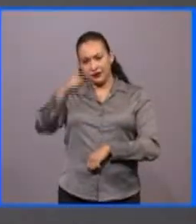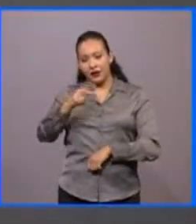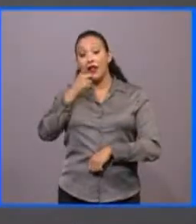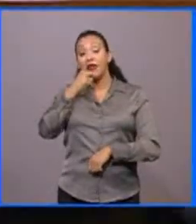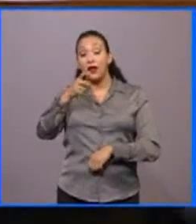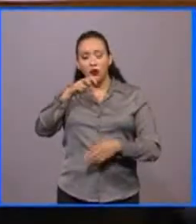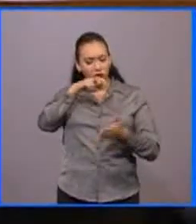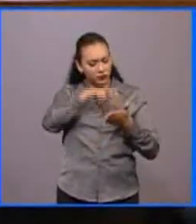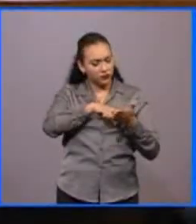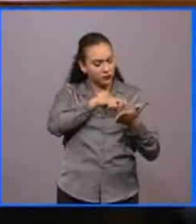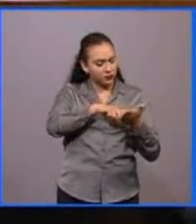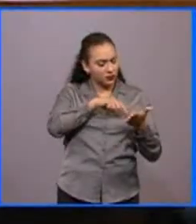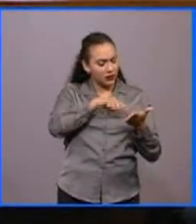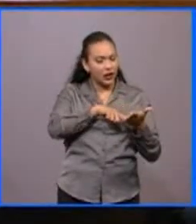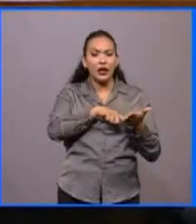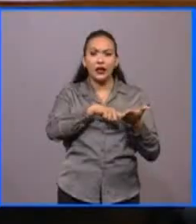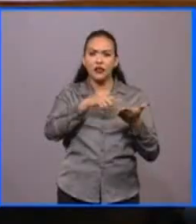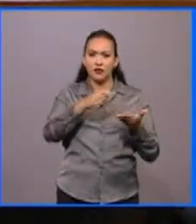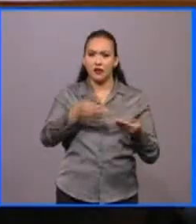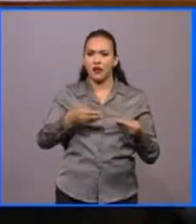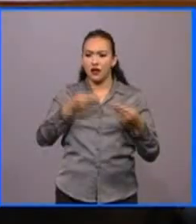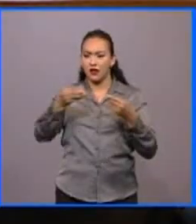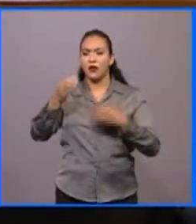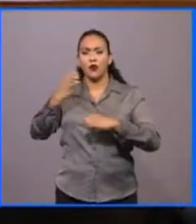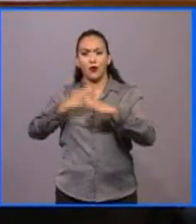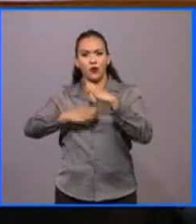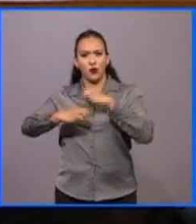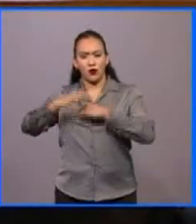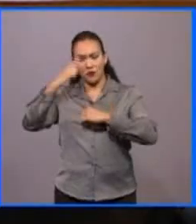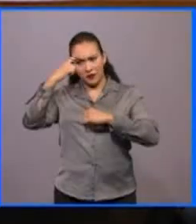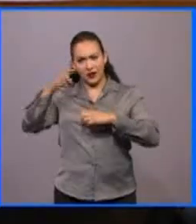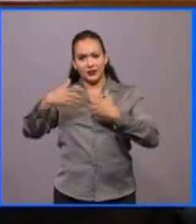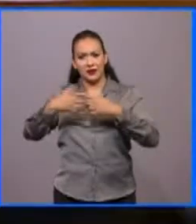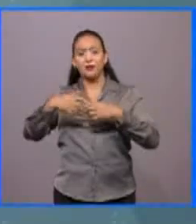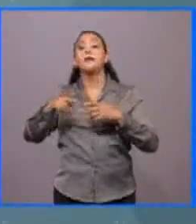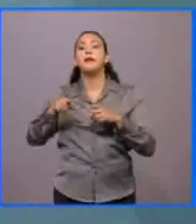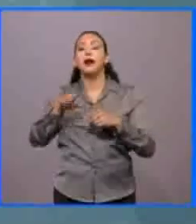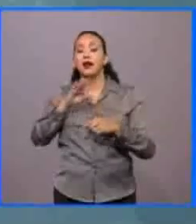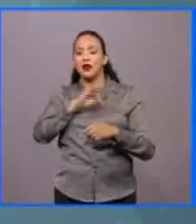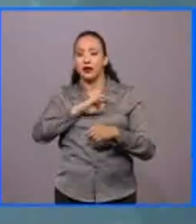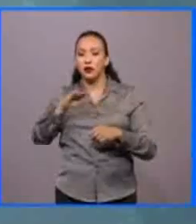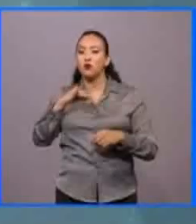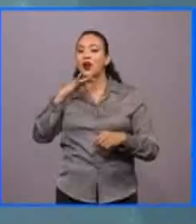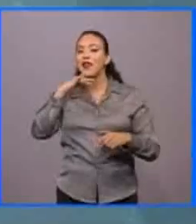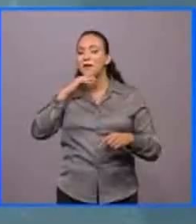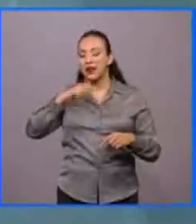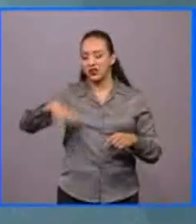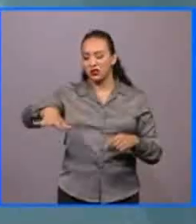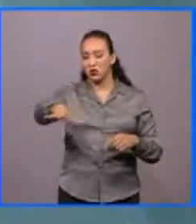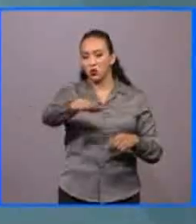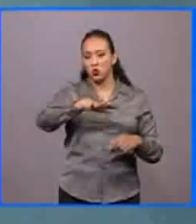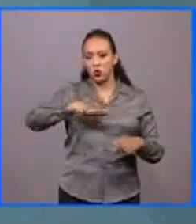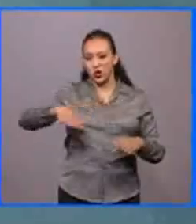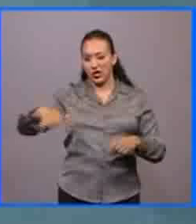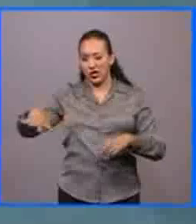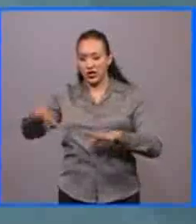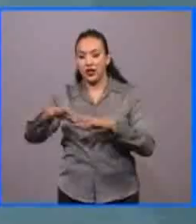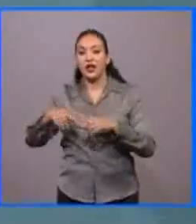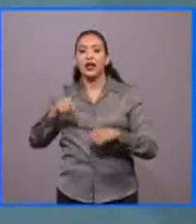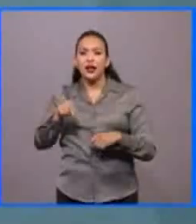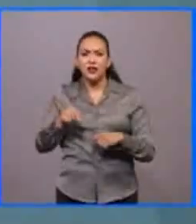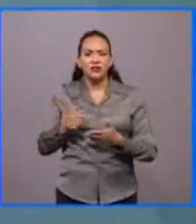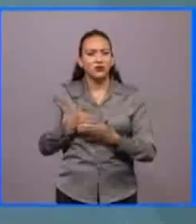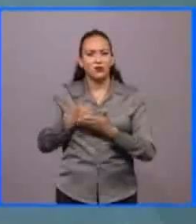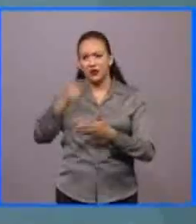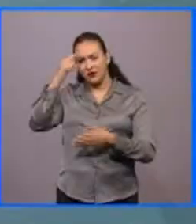la modificación a una concesión otorgada a una empresa para operar un basurero cerca de su localidad afectaba su derecho a un medio